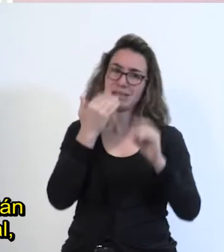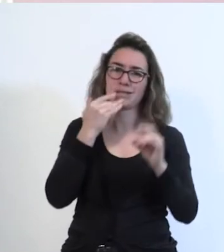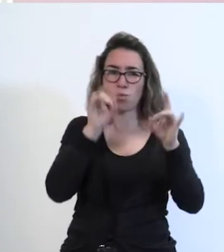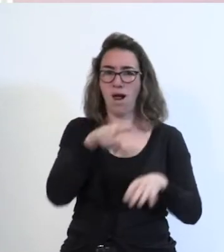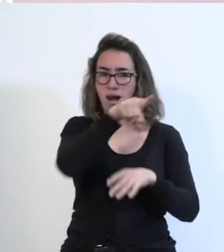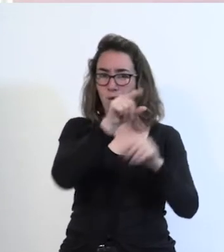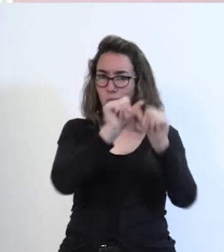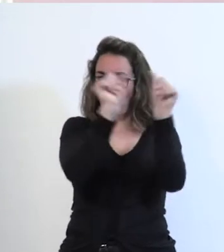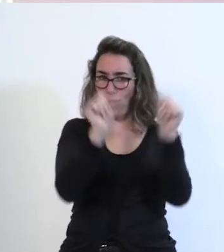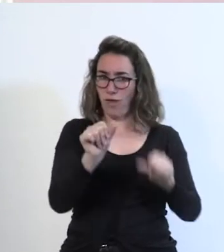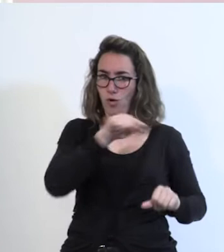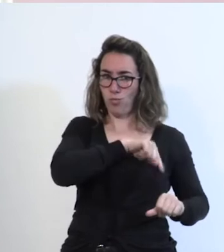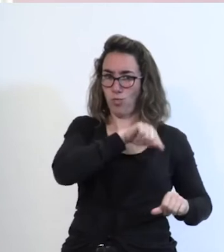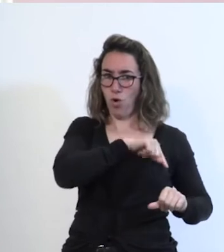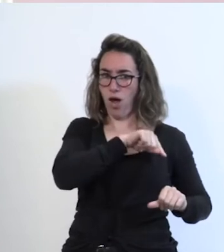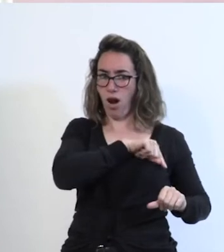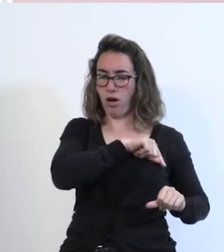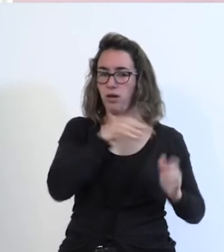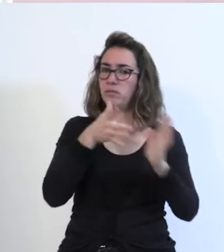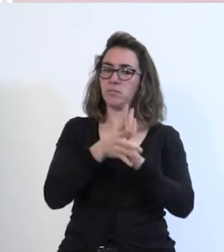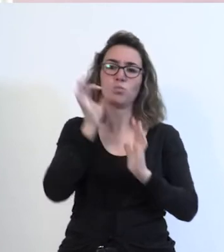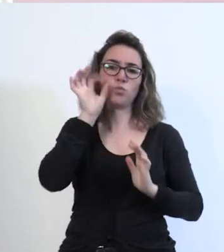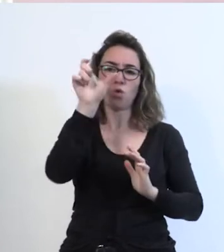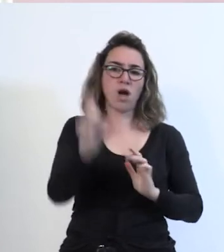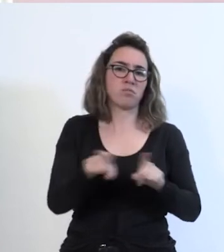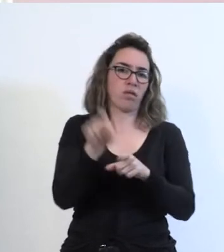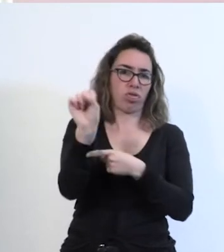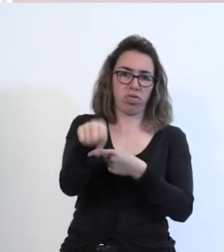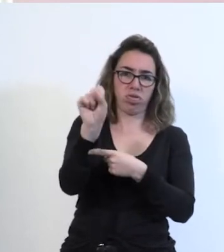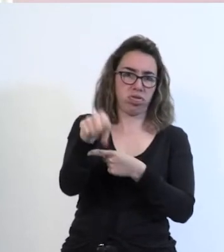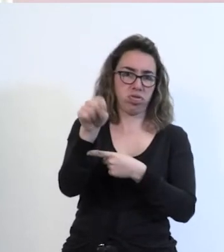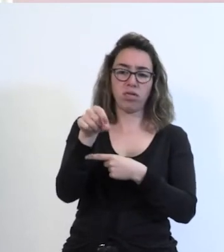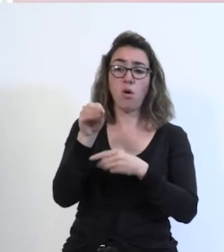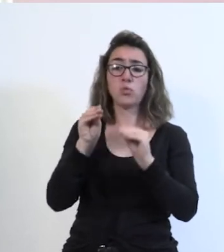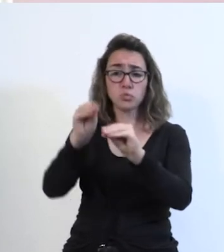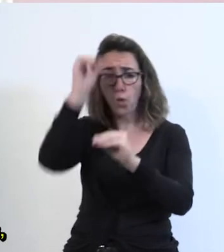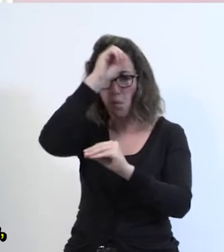moral, en el que invisibilizan totalmente a la mujer o inutilizan su opinión.